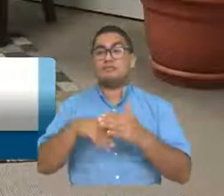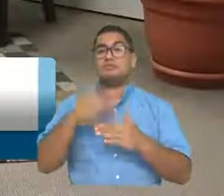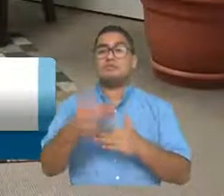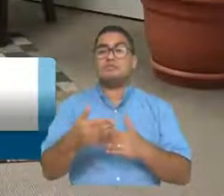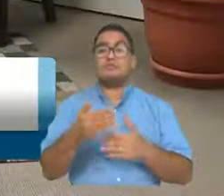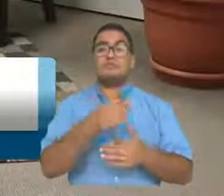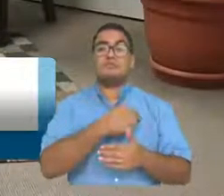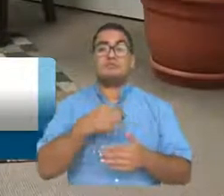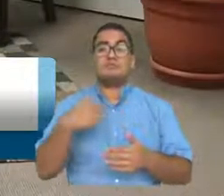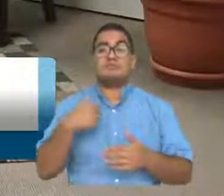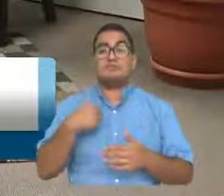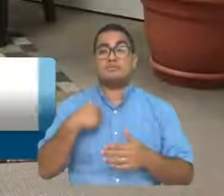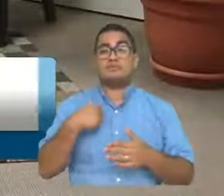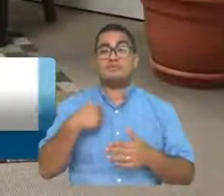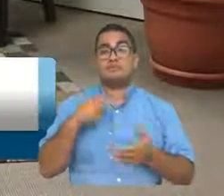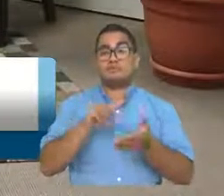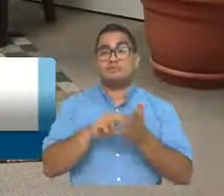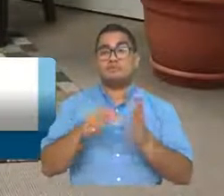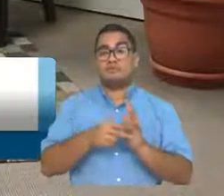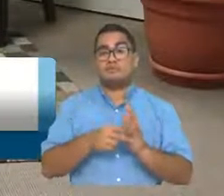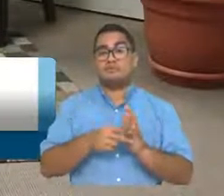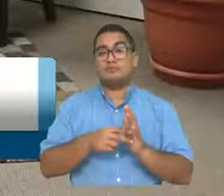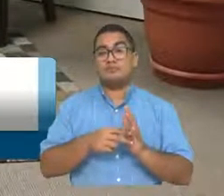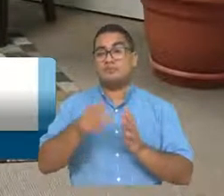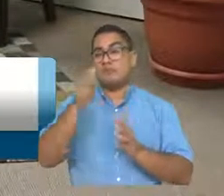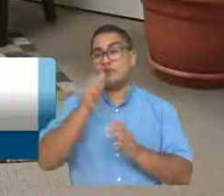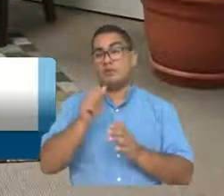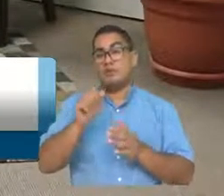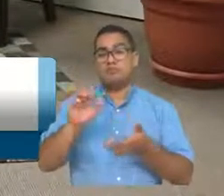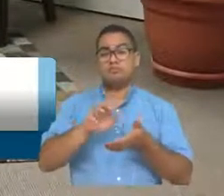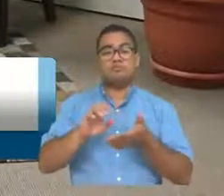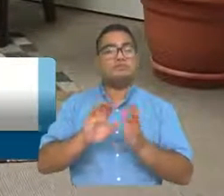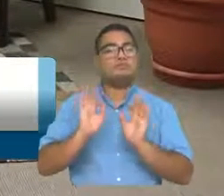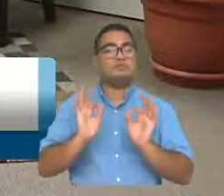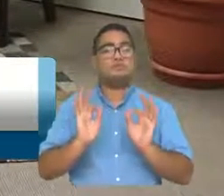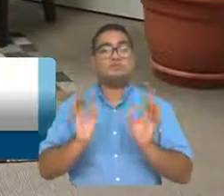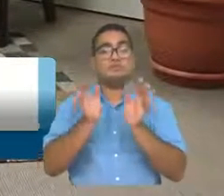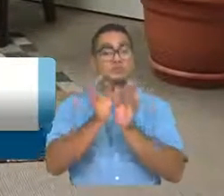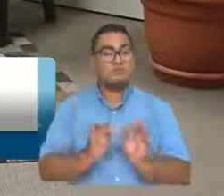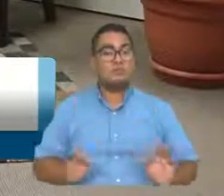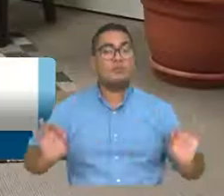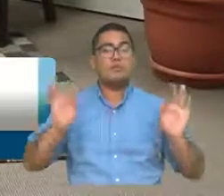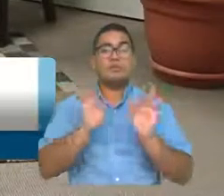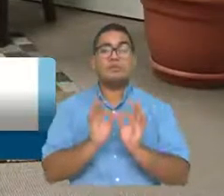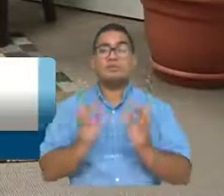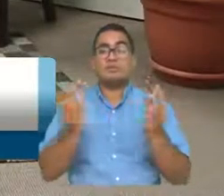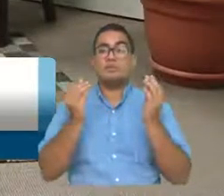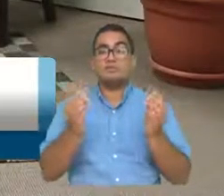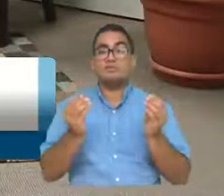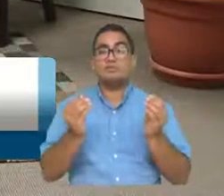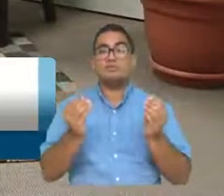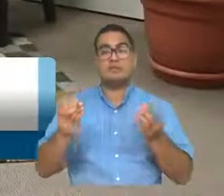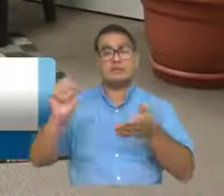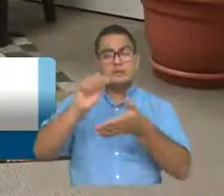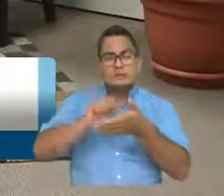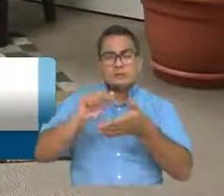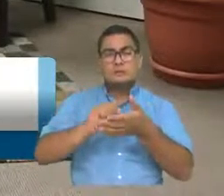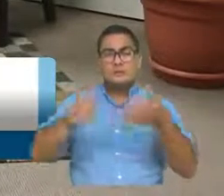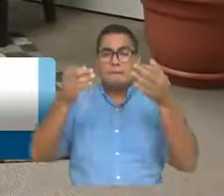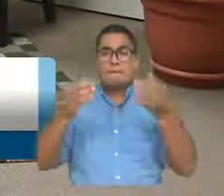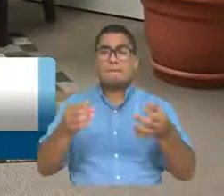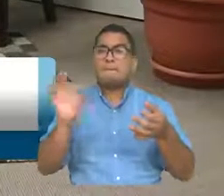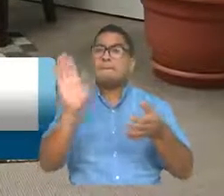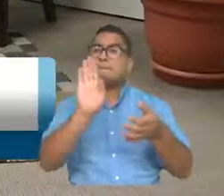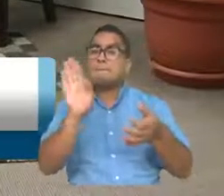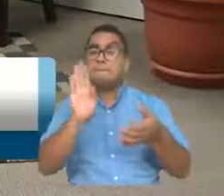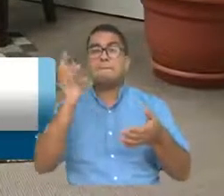pañito que tiene agua con cloro durante todas las compras que yo hice o con un spray rociarlas. Y puede con lavarlo con agua y jabón,